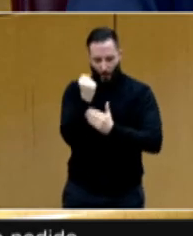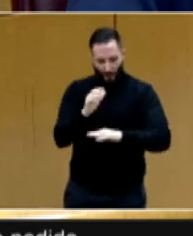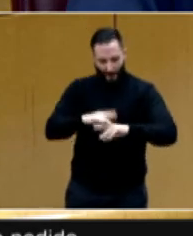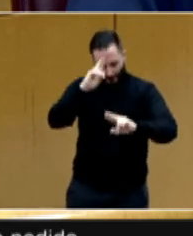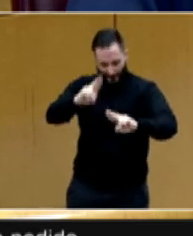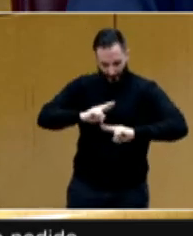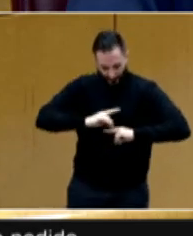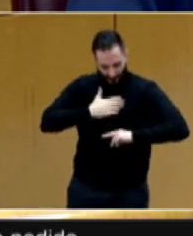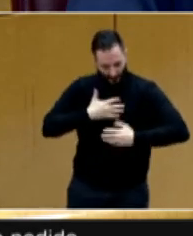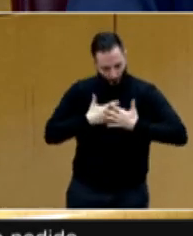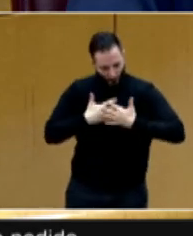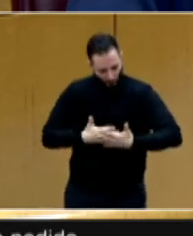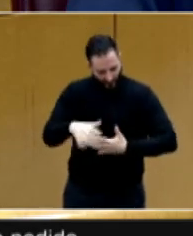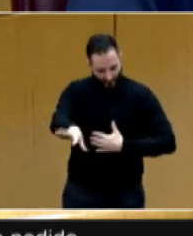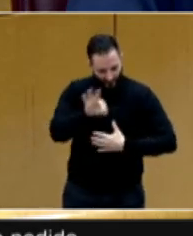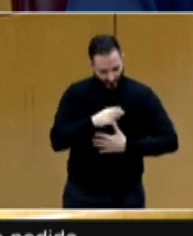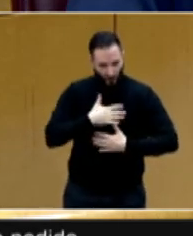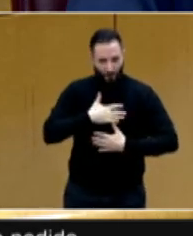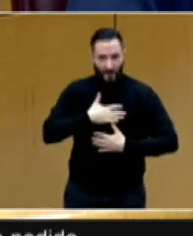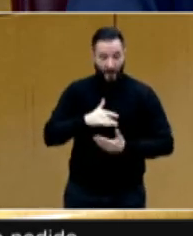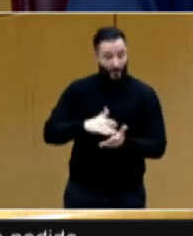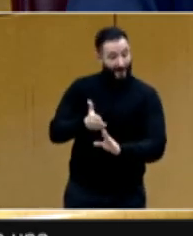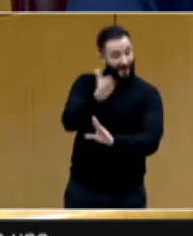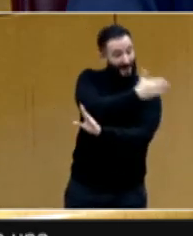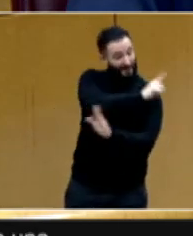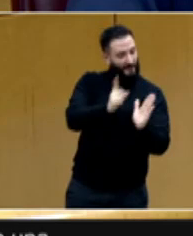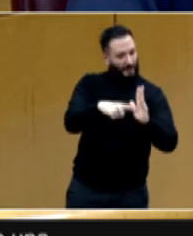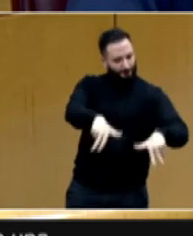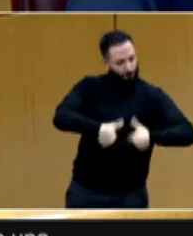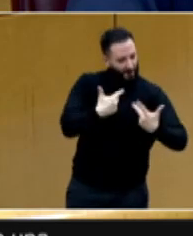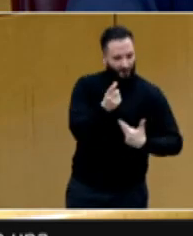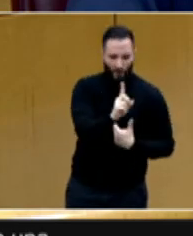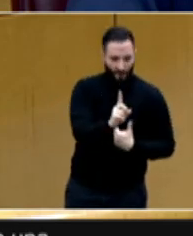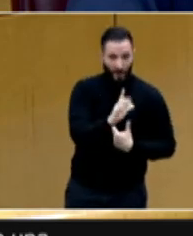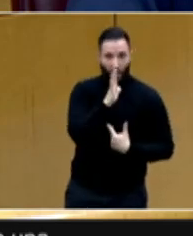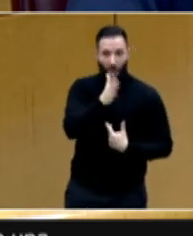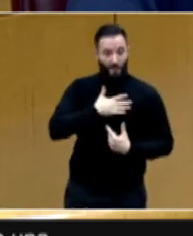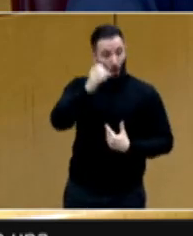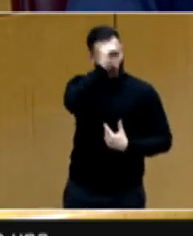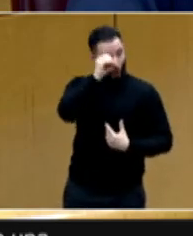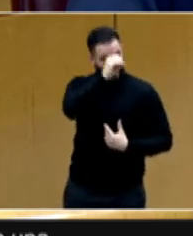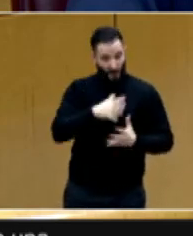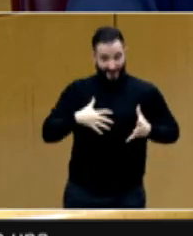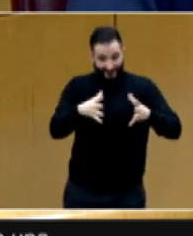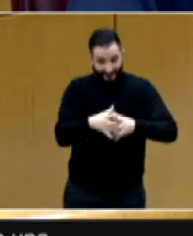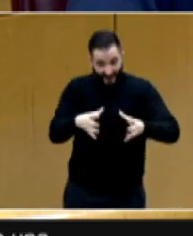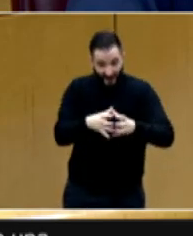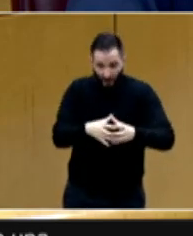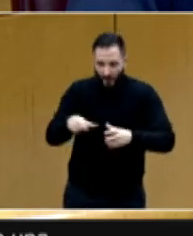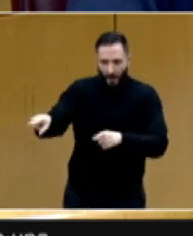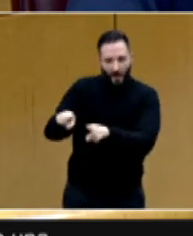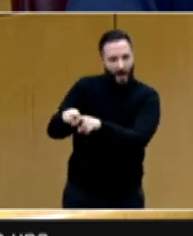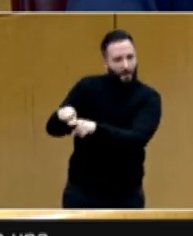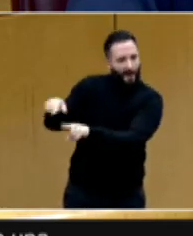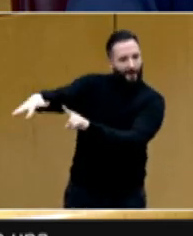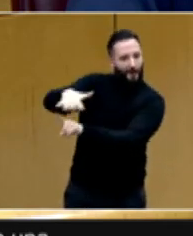deseos y preferencias algo que antes la ley no me permitía Pues el tener en cuenta mis opiniones y deseos quedarme en manos